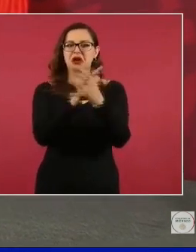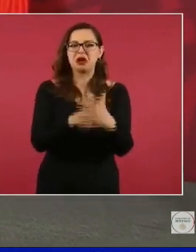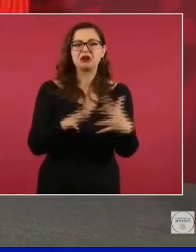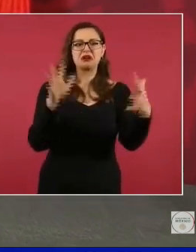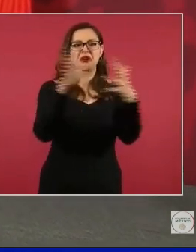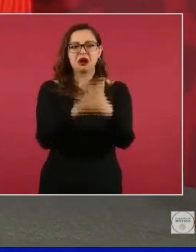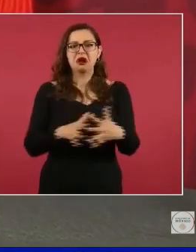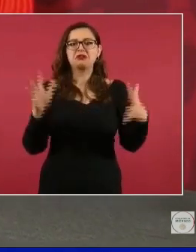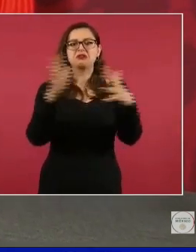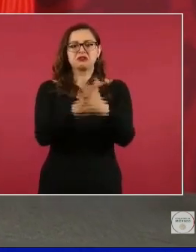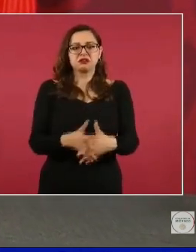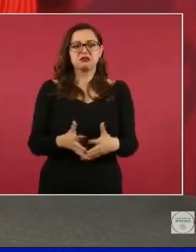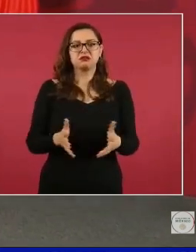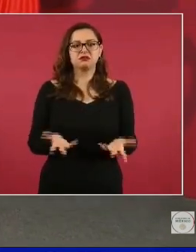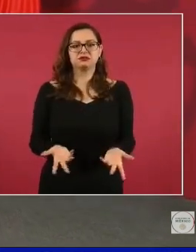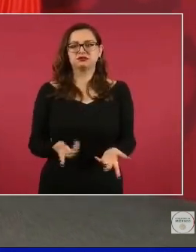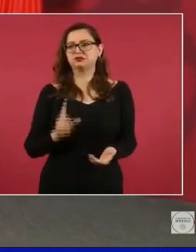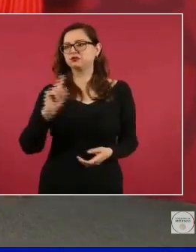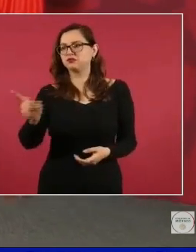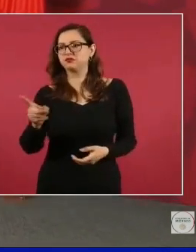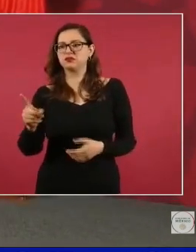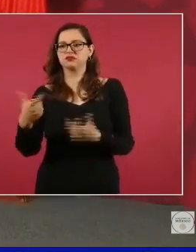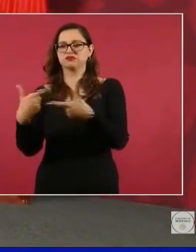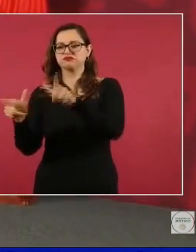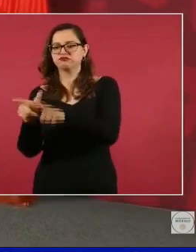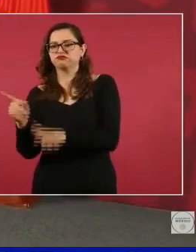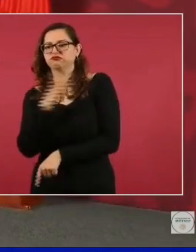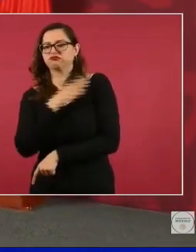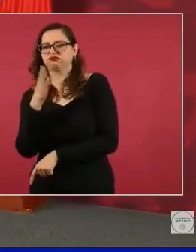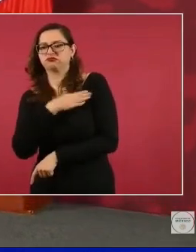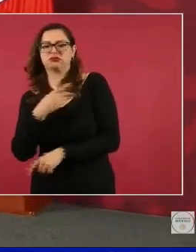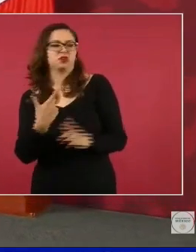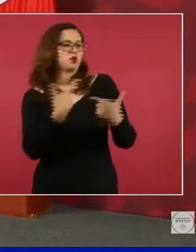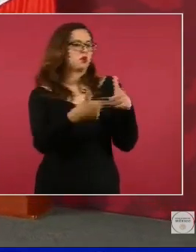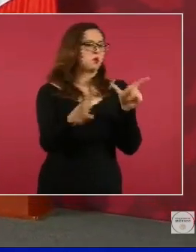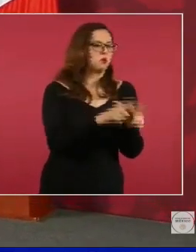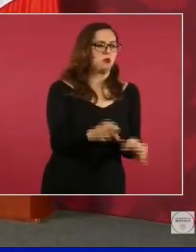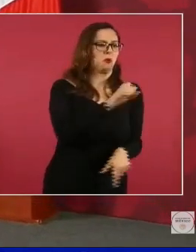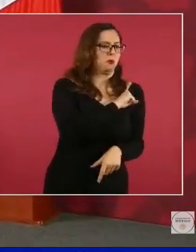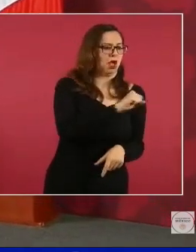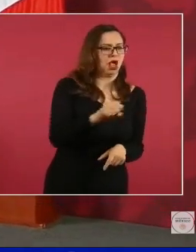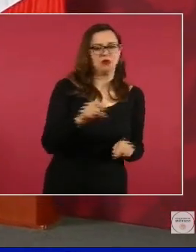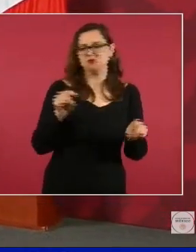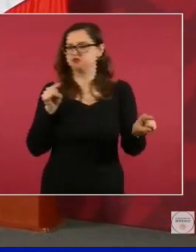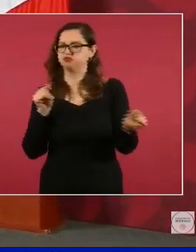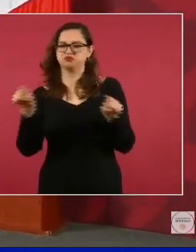de que unos son los buenos y los otros son los malos.